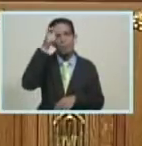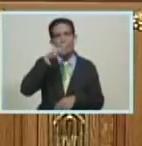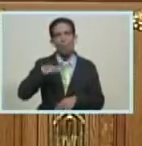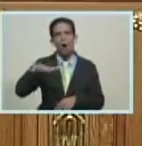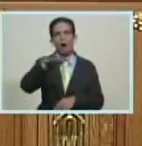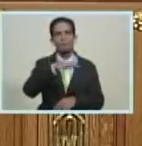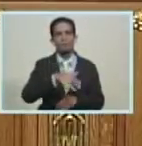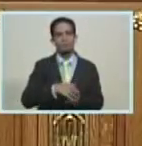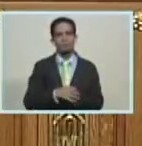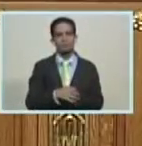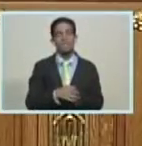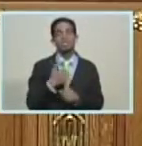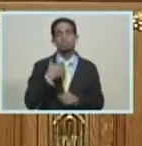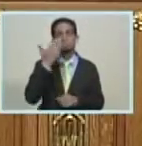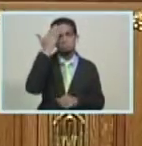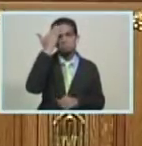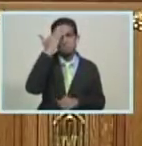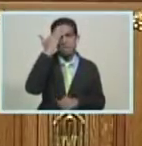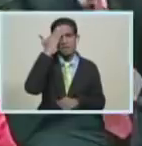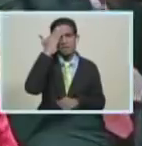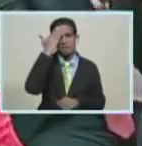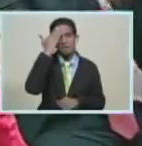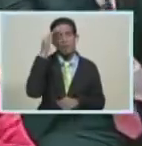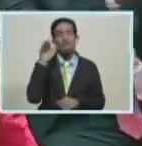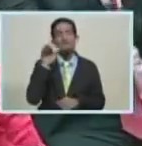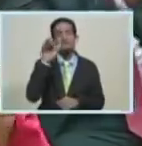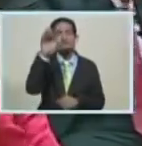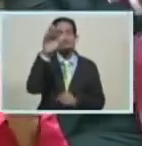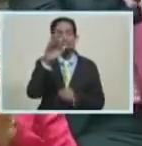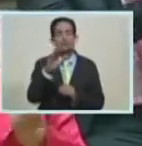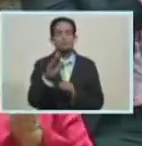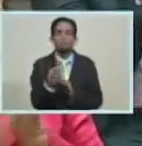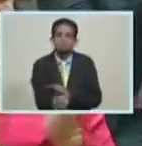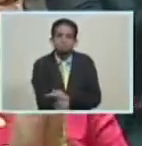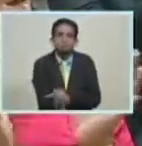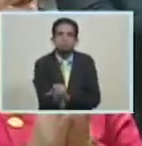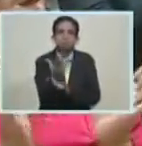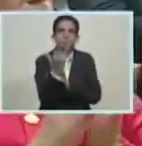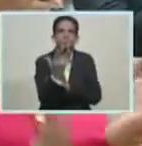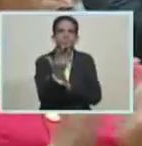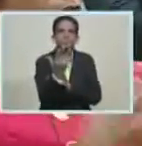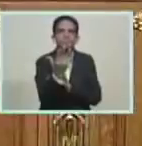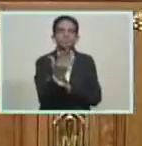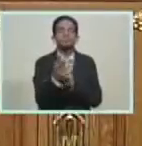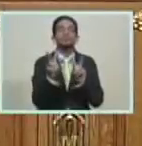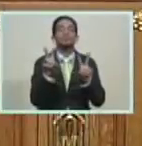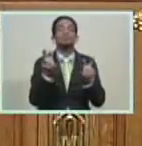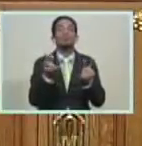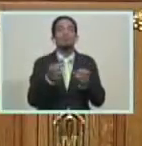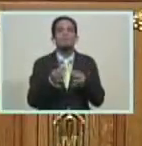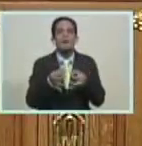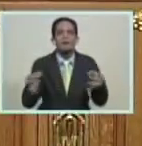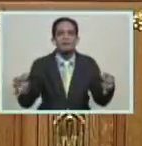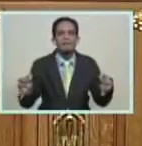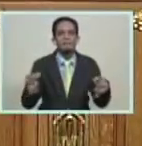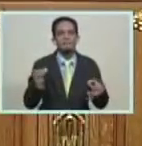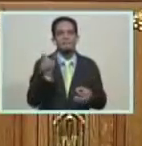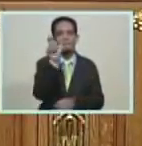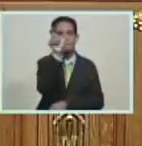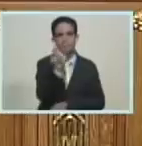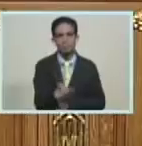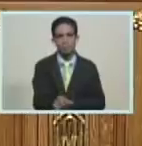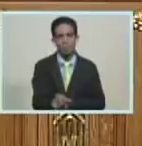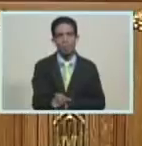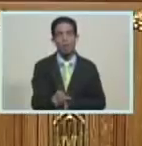reservas morales. Y sé que vamos a lograr que surja, que insurja una nueva ética ciudadana, una nueva ética